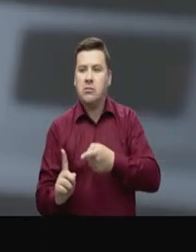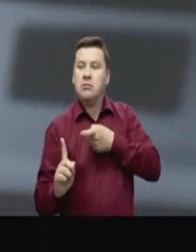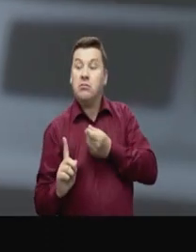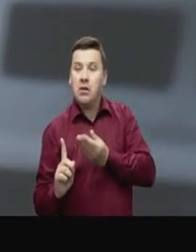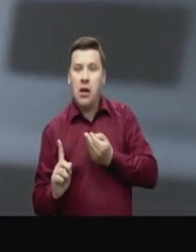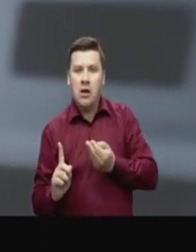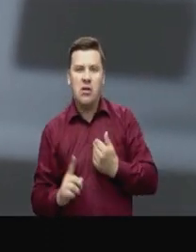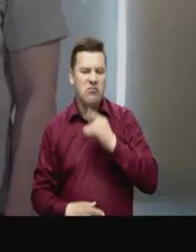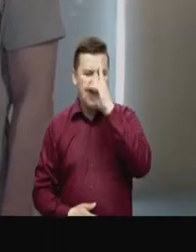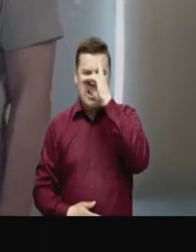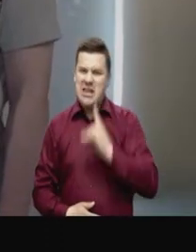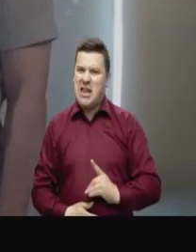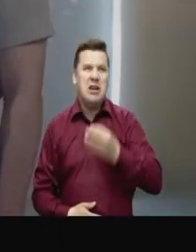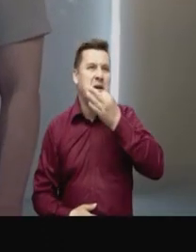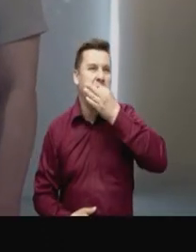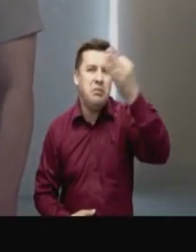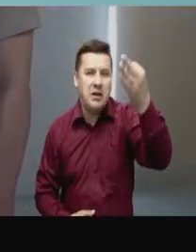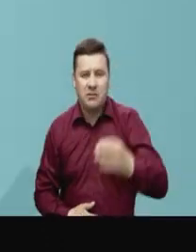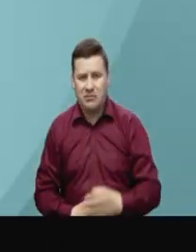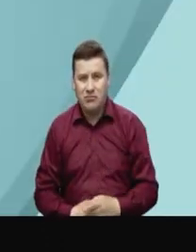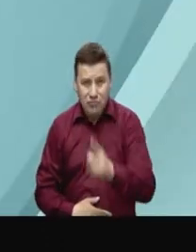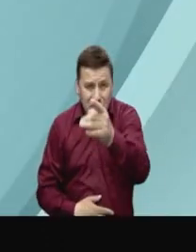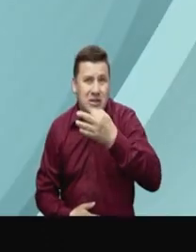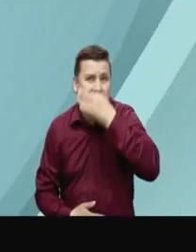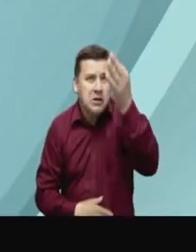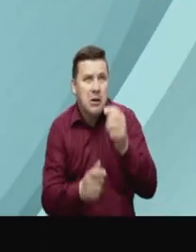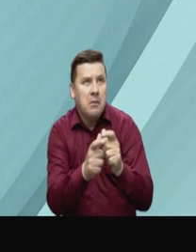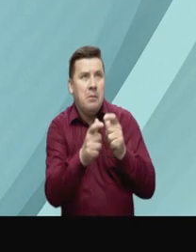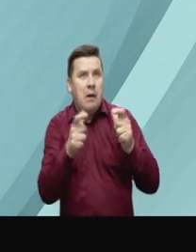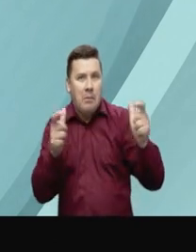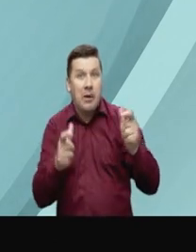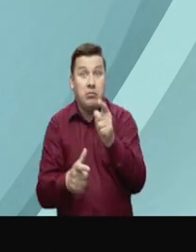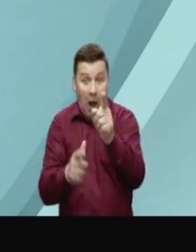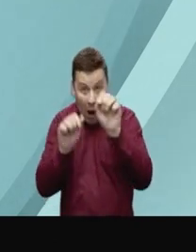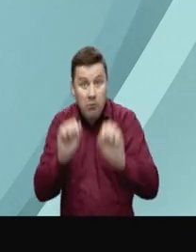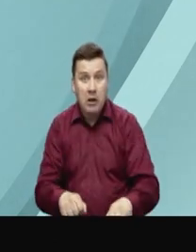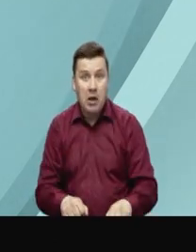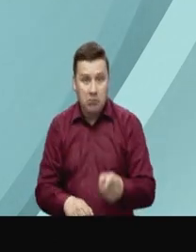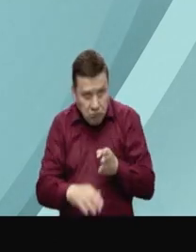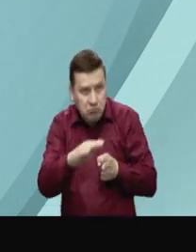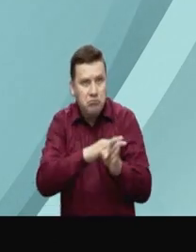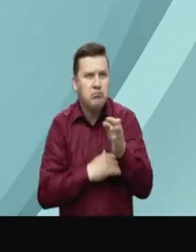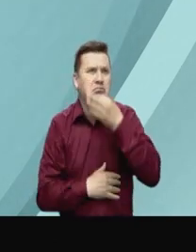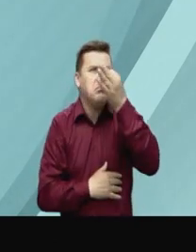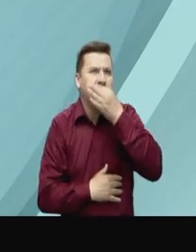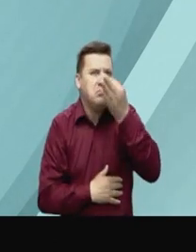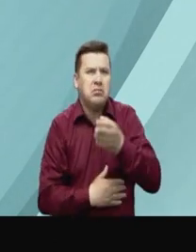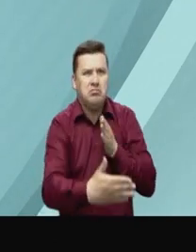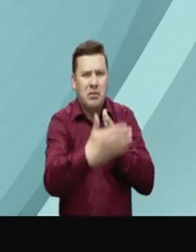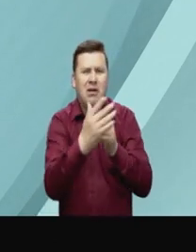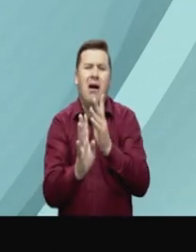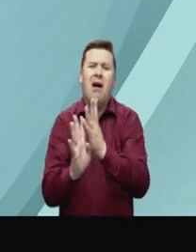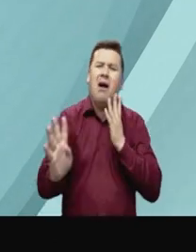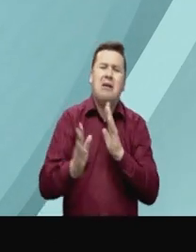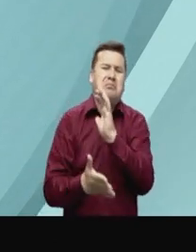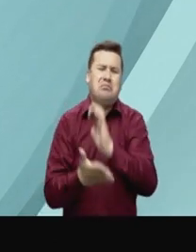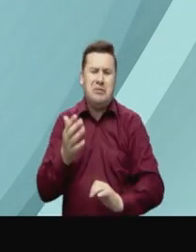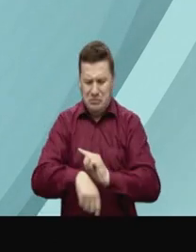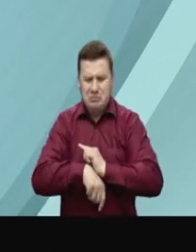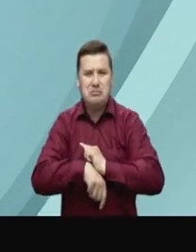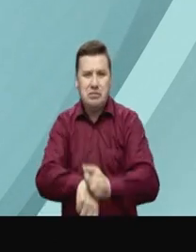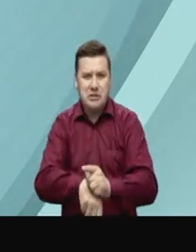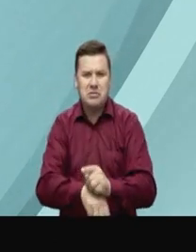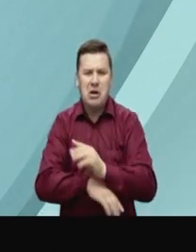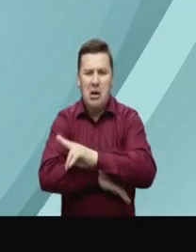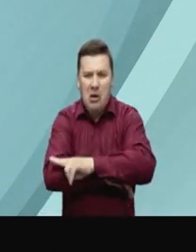me extorsionaban y decidí denunciar. A denunciar crece. Ahora usted puede denunciar más delitos, sin filas y en